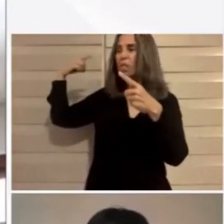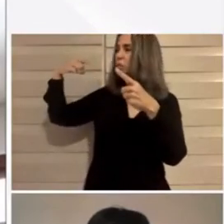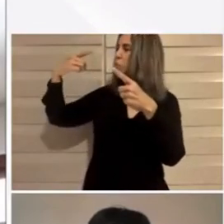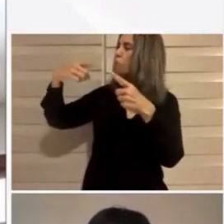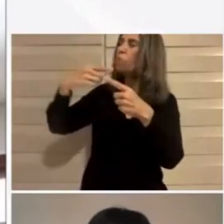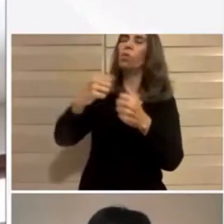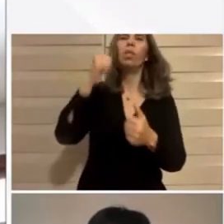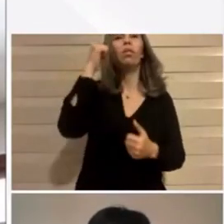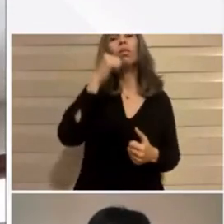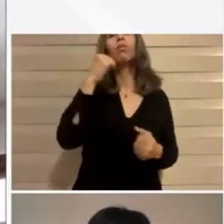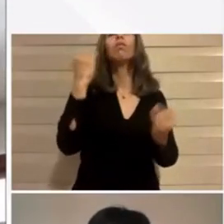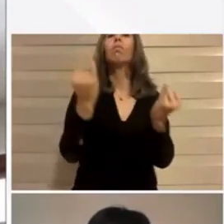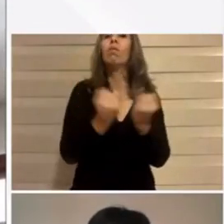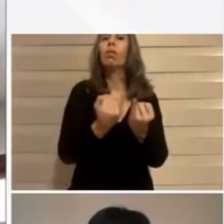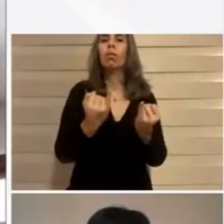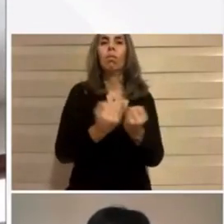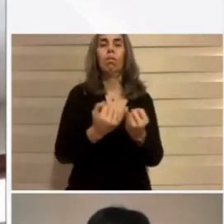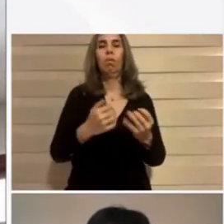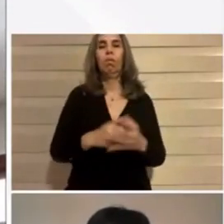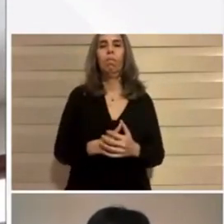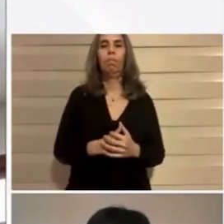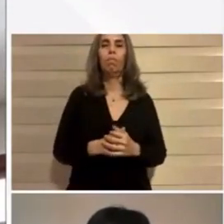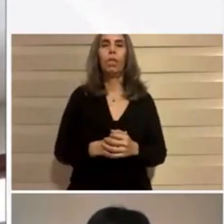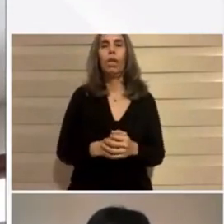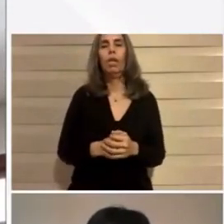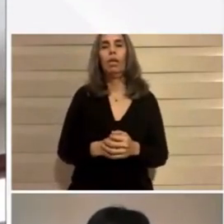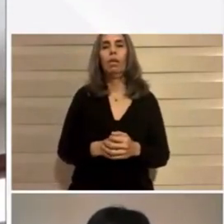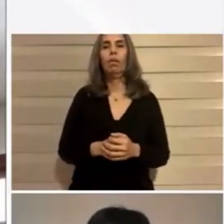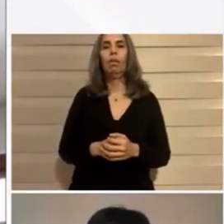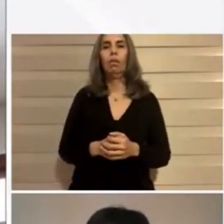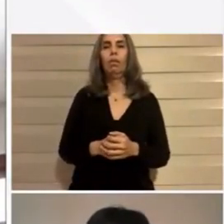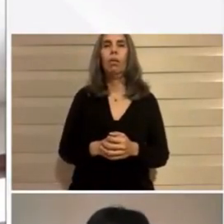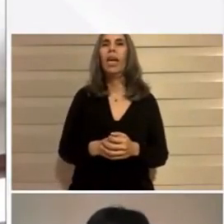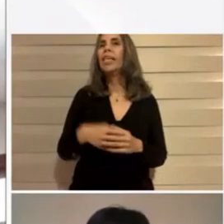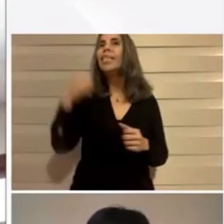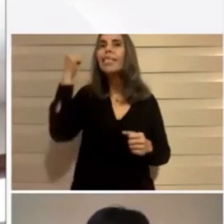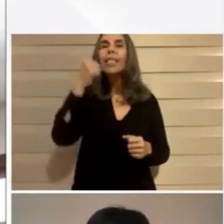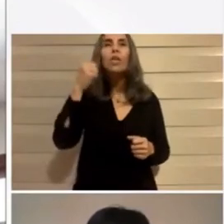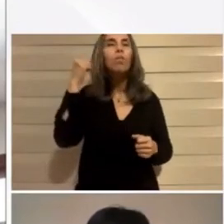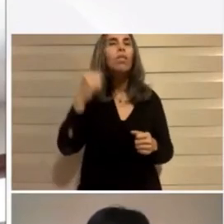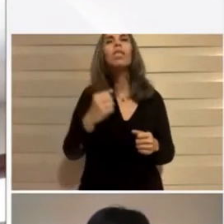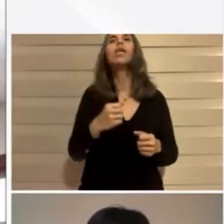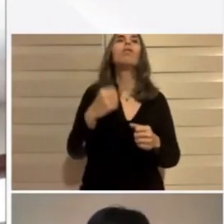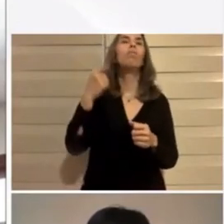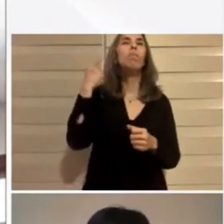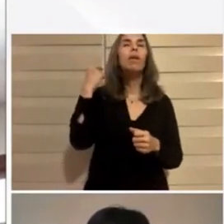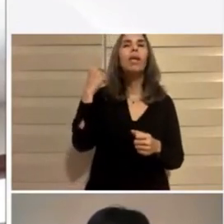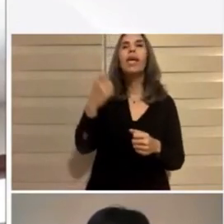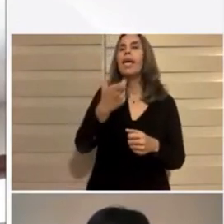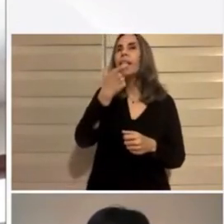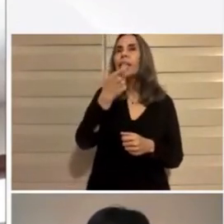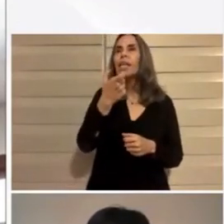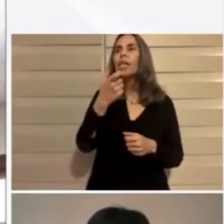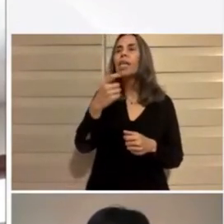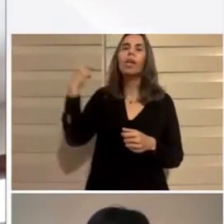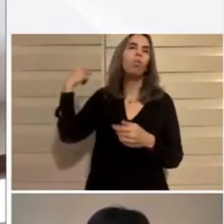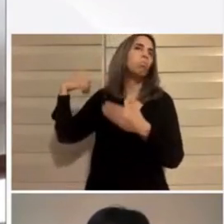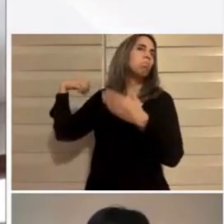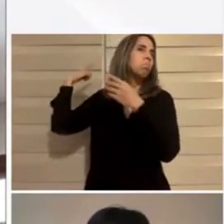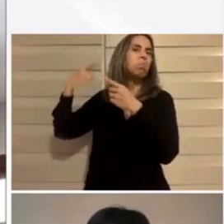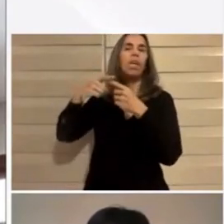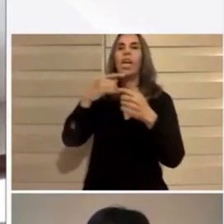sociales. Es curioso estudiar y encontrar que el dinero apareció en todas las sociedades, porque el dinero nos ayuda